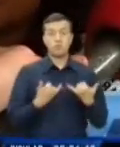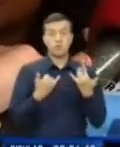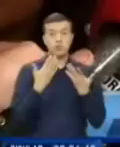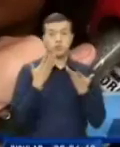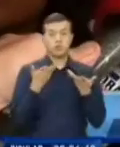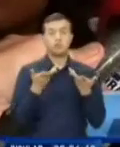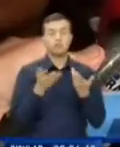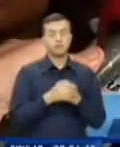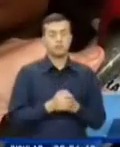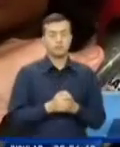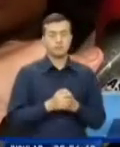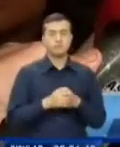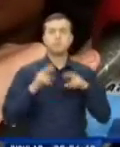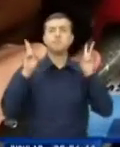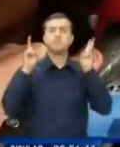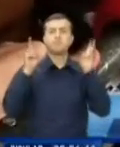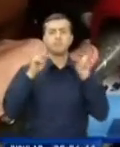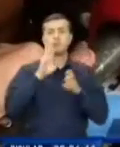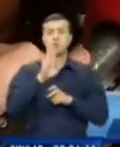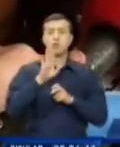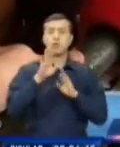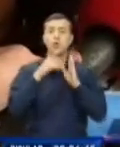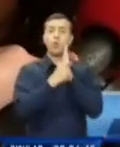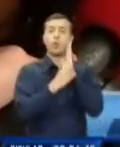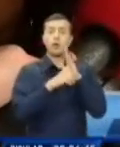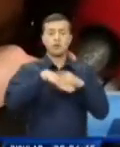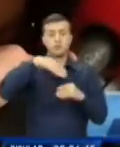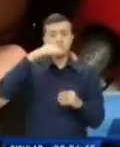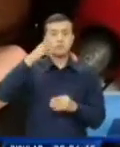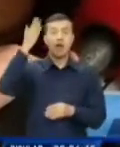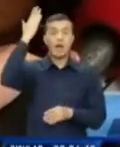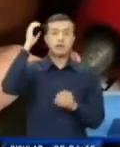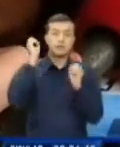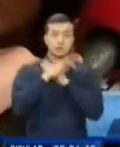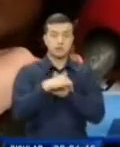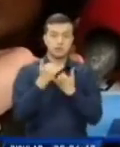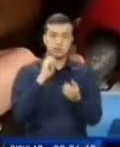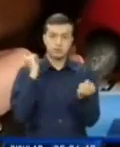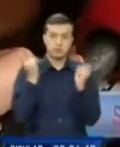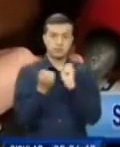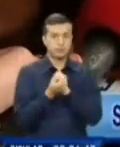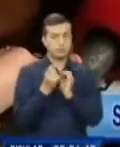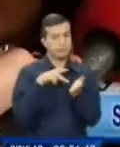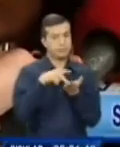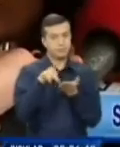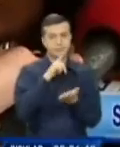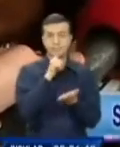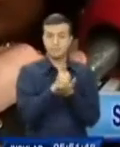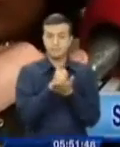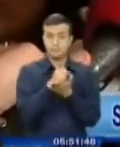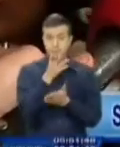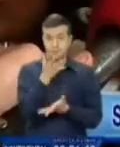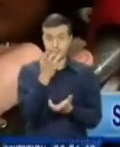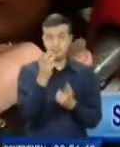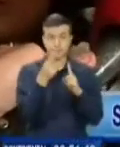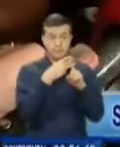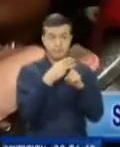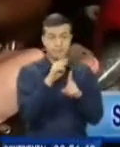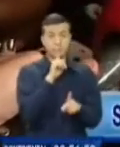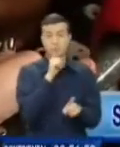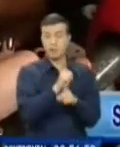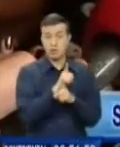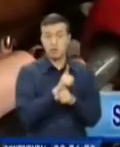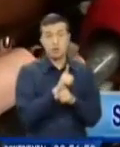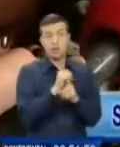citaba, el del envío de estados de cuenta, era gratuito y ahora tiene un costo. Pero claro, sigue siendo gratuito si usted lo quiere virtual. Si usted quiere